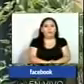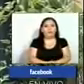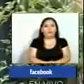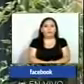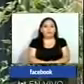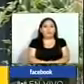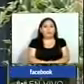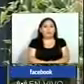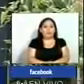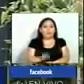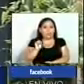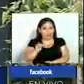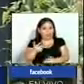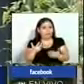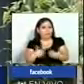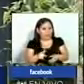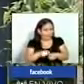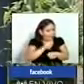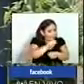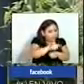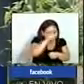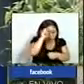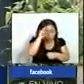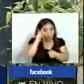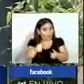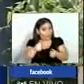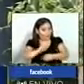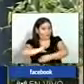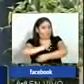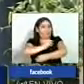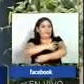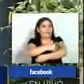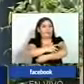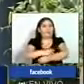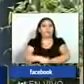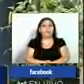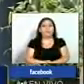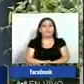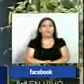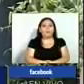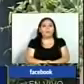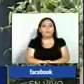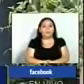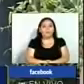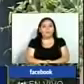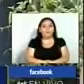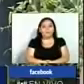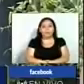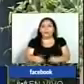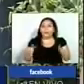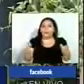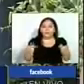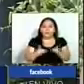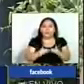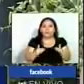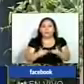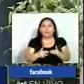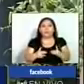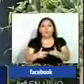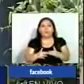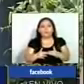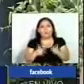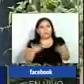Hortalizas Frescas también Y además de esto Uno